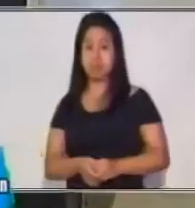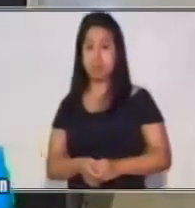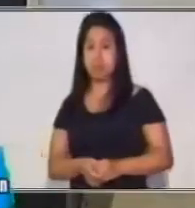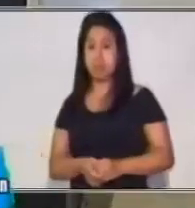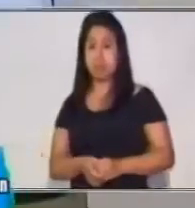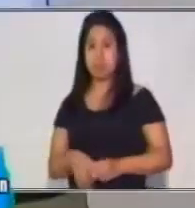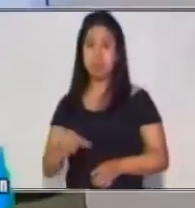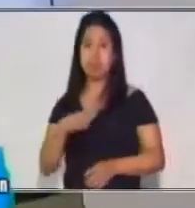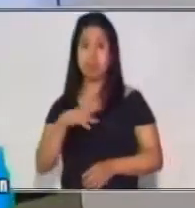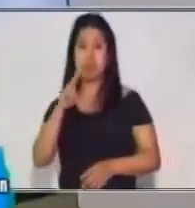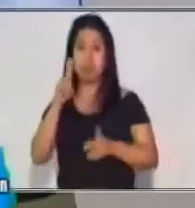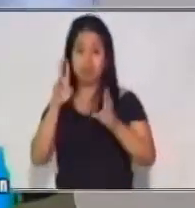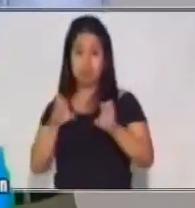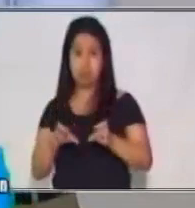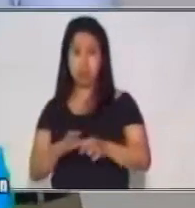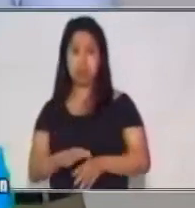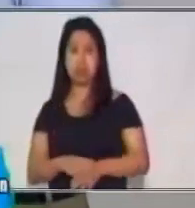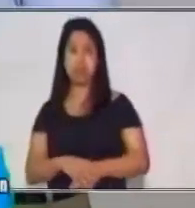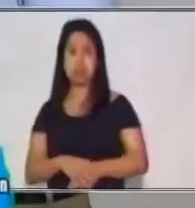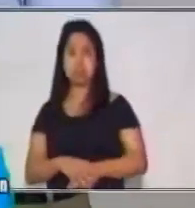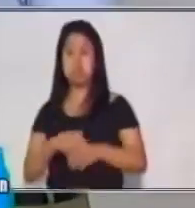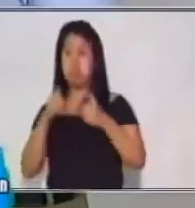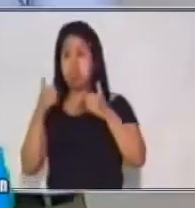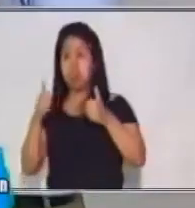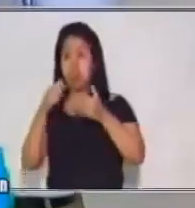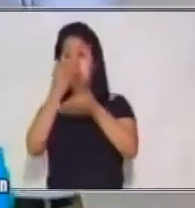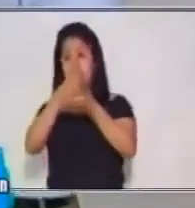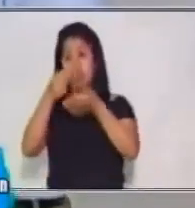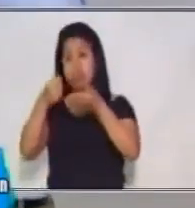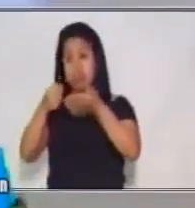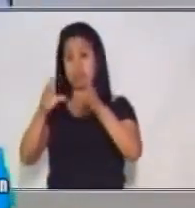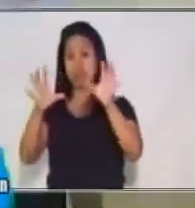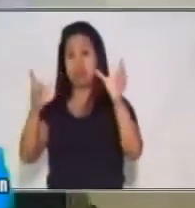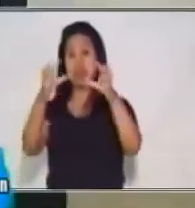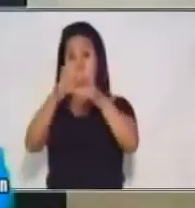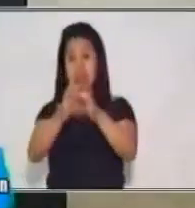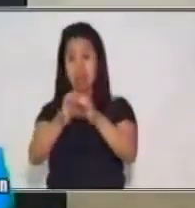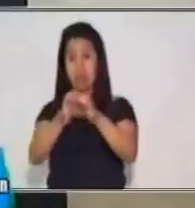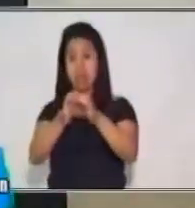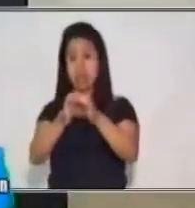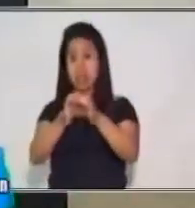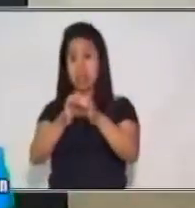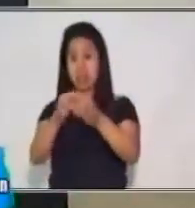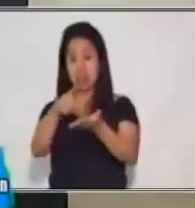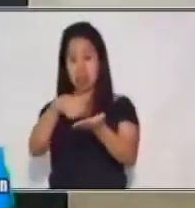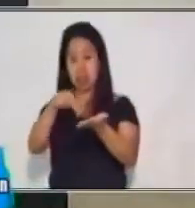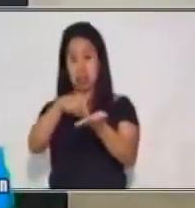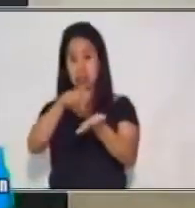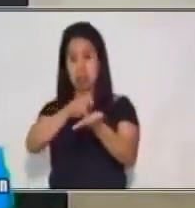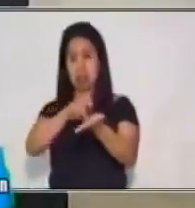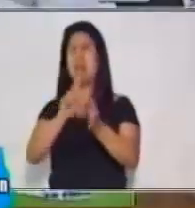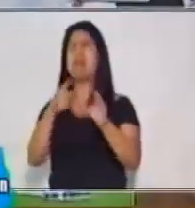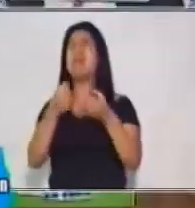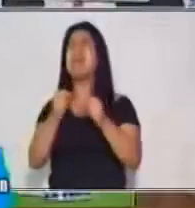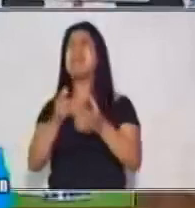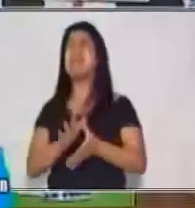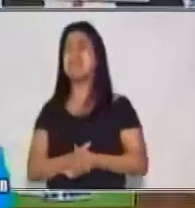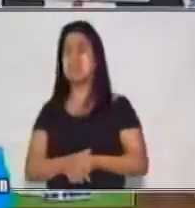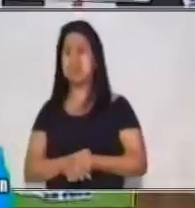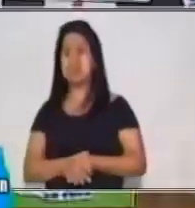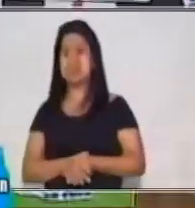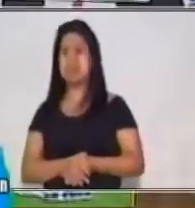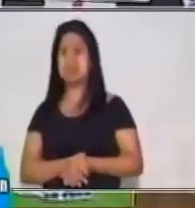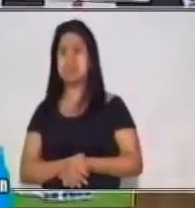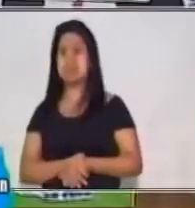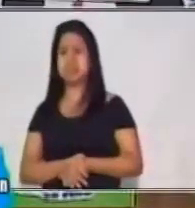2 personas, 2 personas que prefieren los 3 deportes. Entonces lo vamos a colocar en el centro